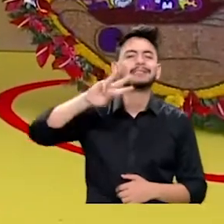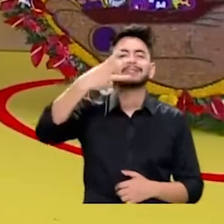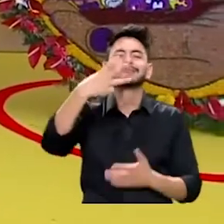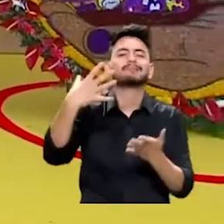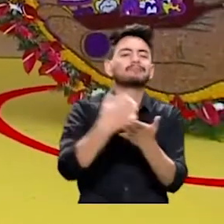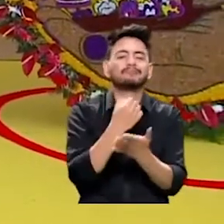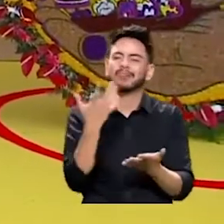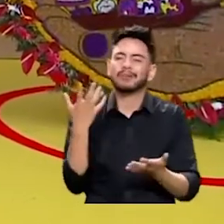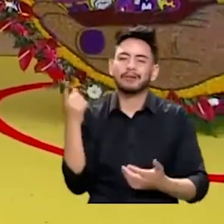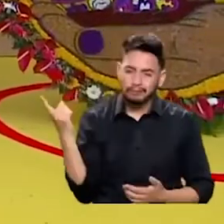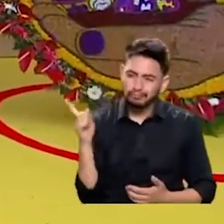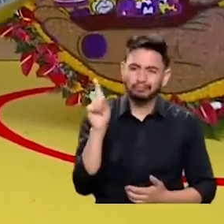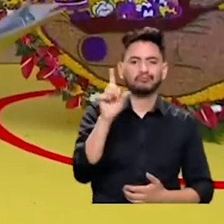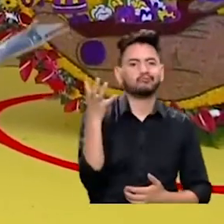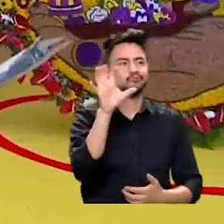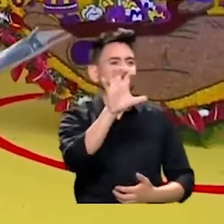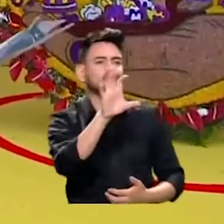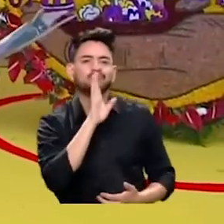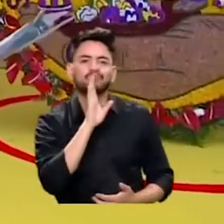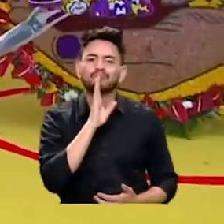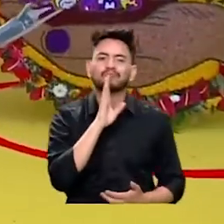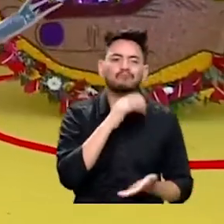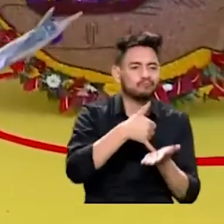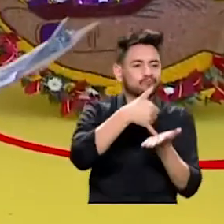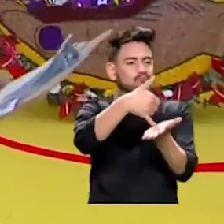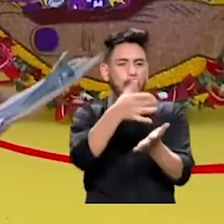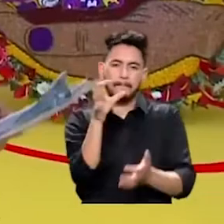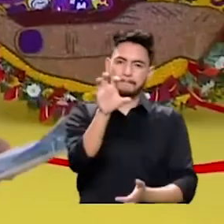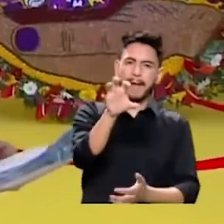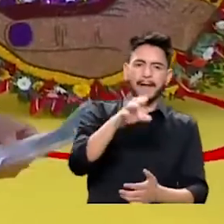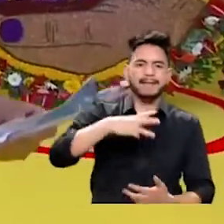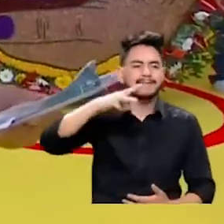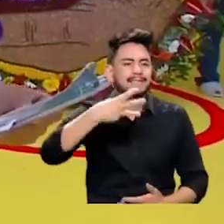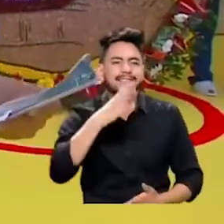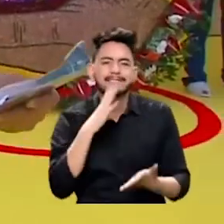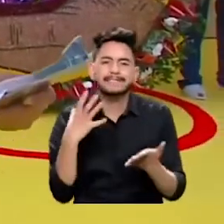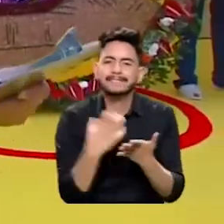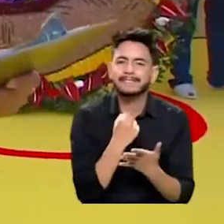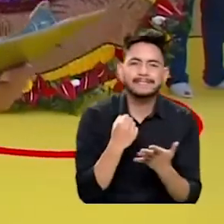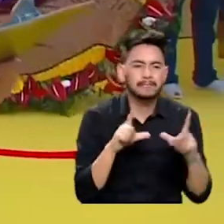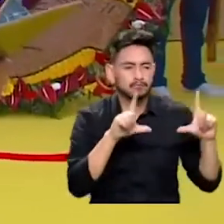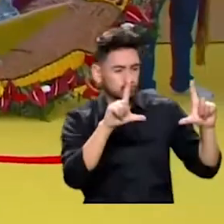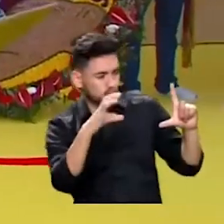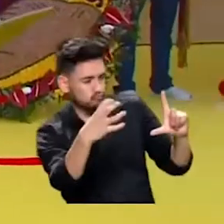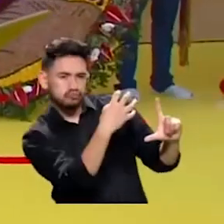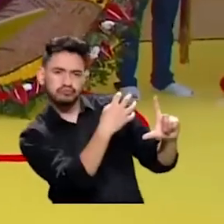imponer usted a ese tercer puesto de la silleta emblemática.